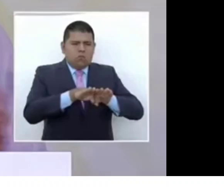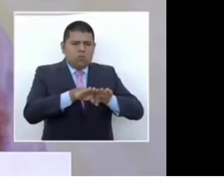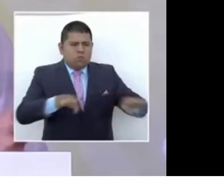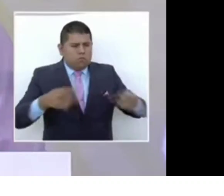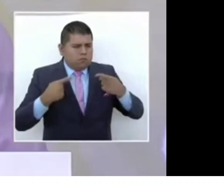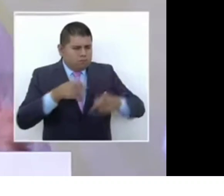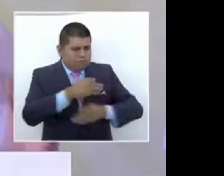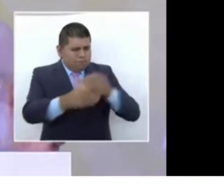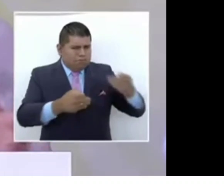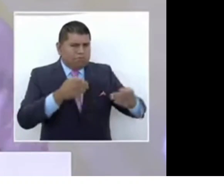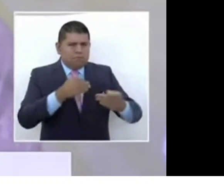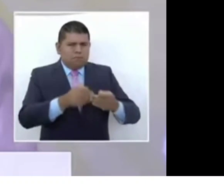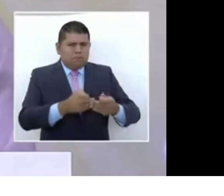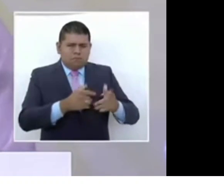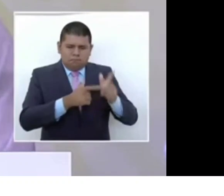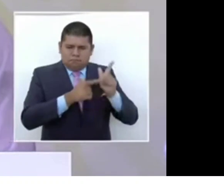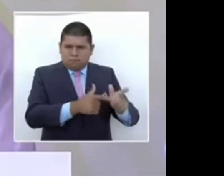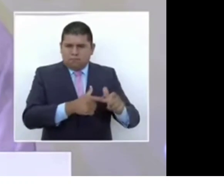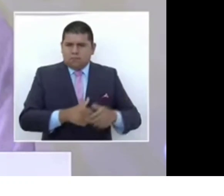Quiero